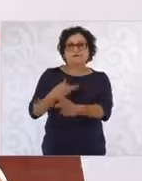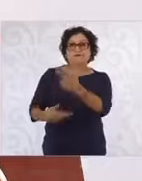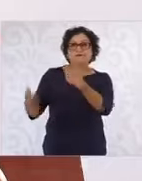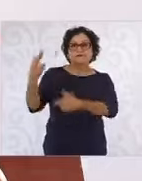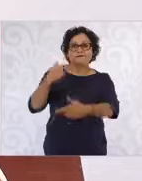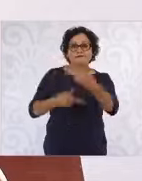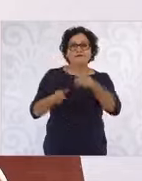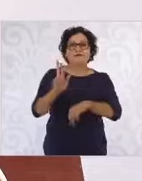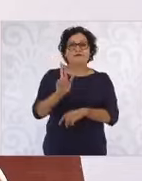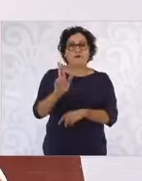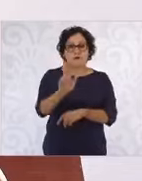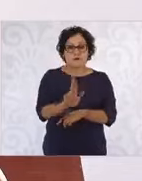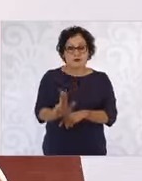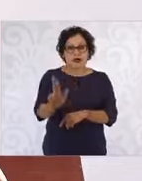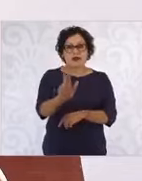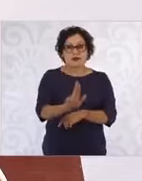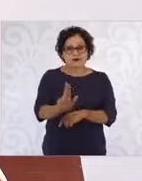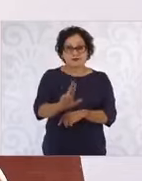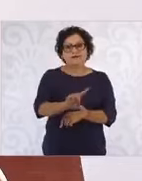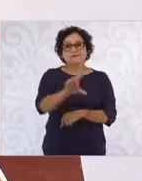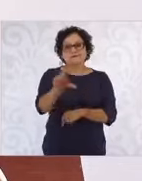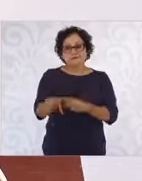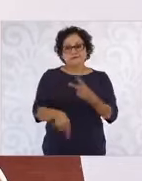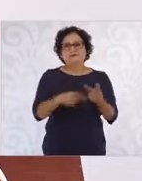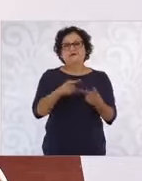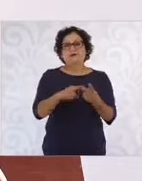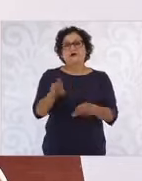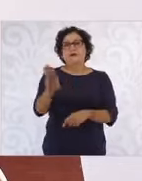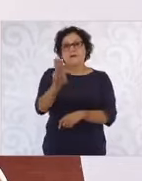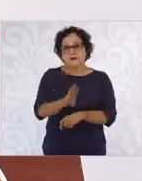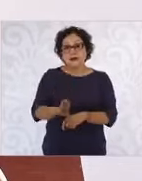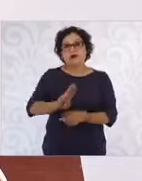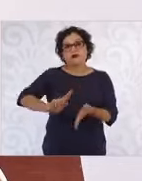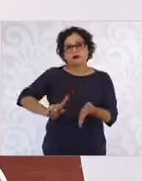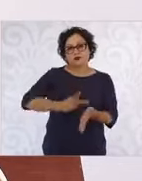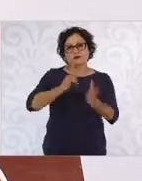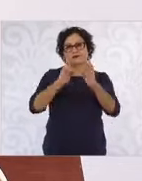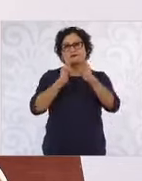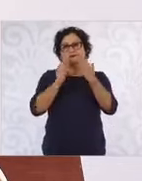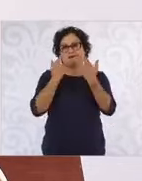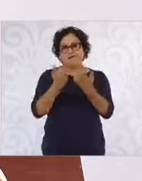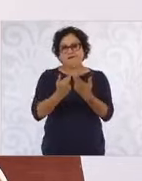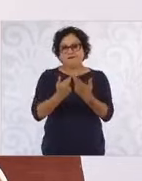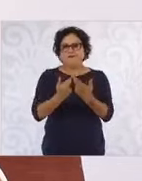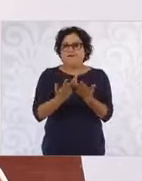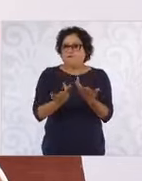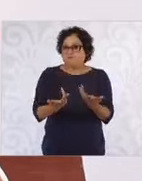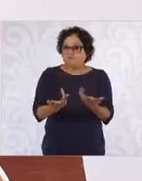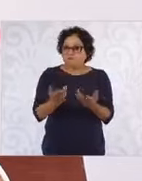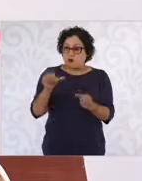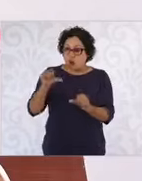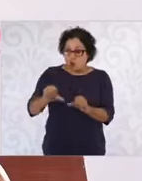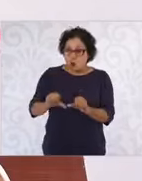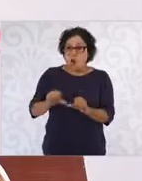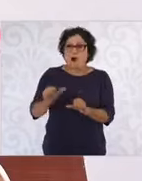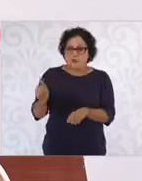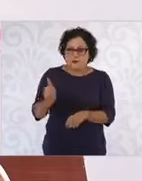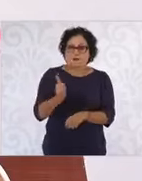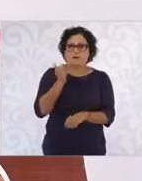martes y hasta el miércoles vamos a tener gabinete de seguridad, entonces aprovechamos para